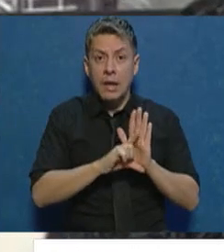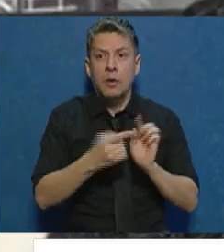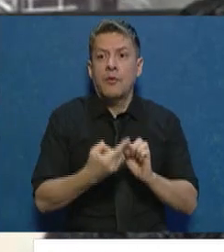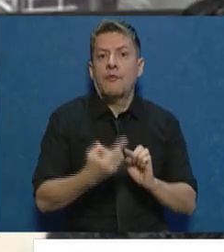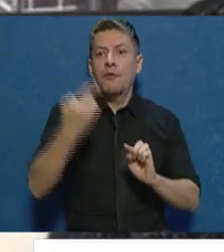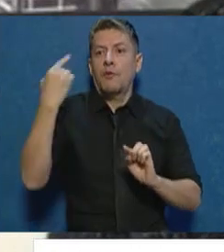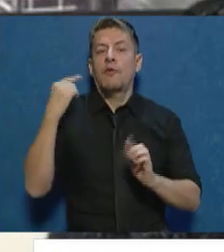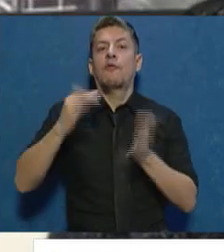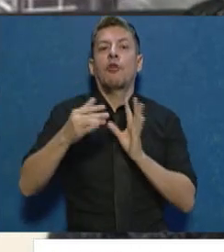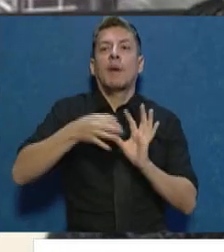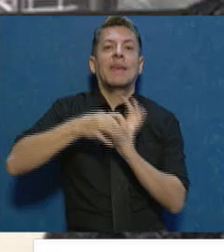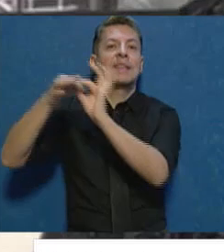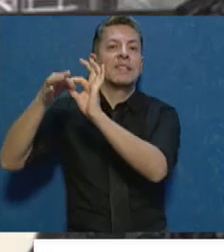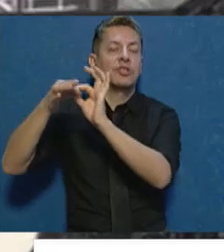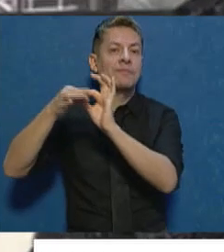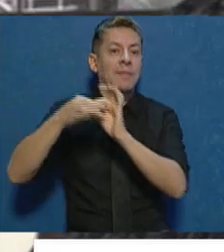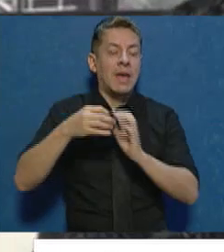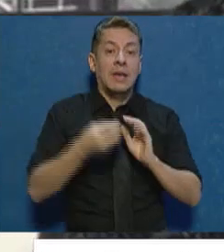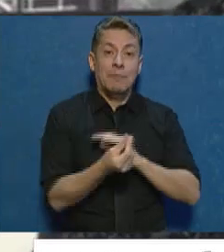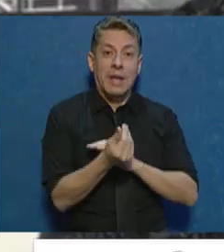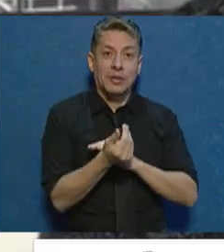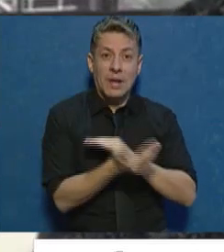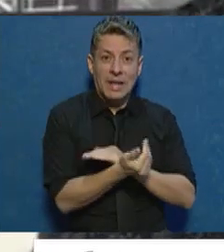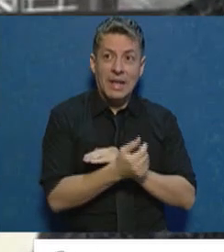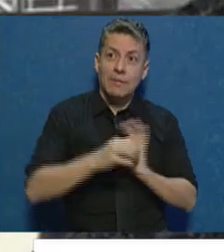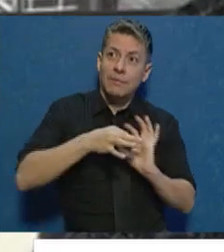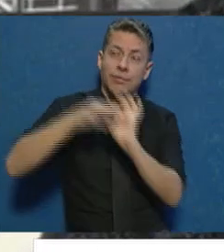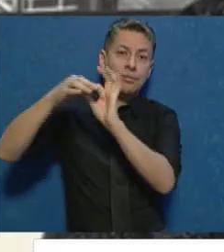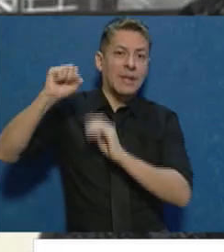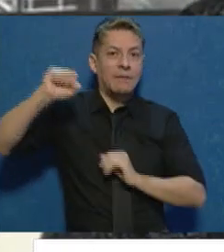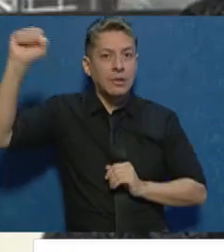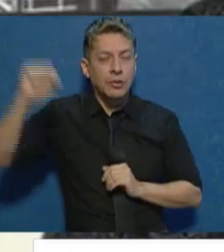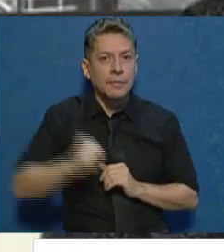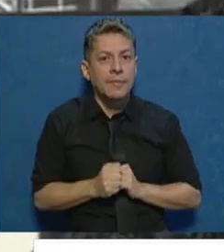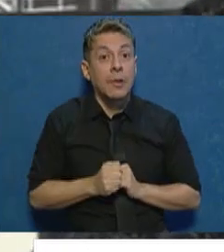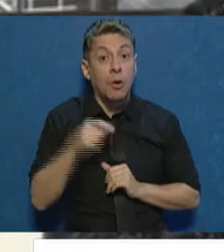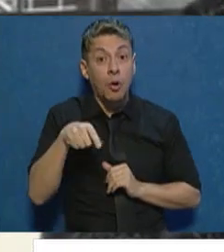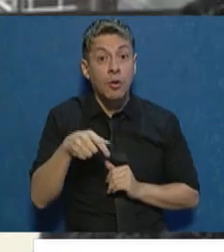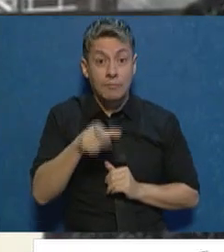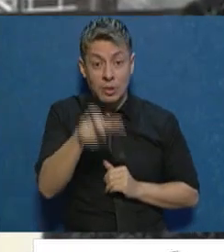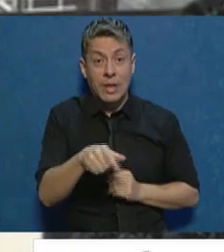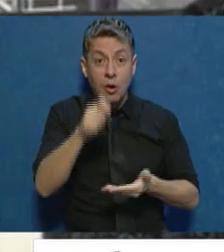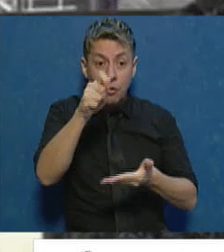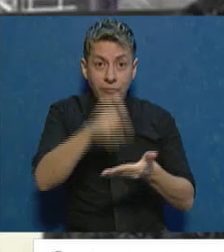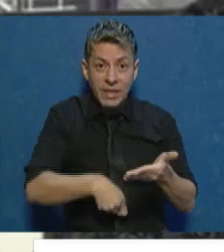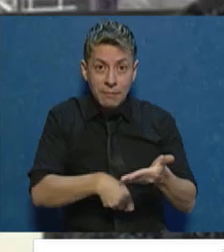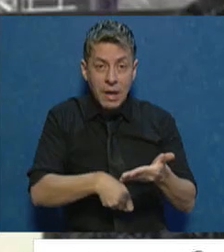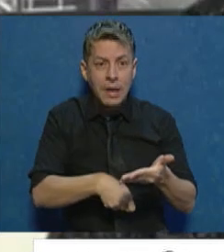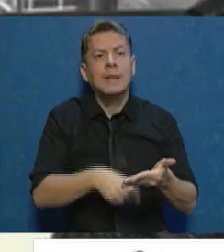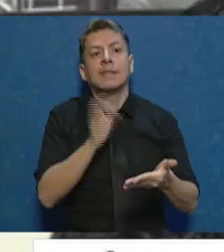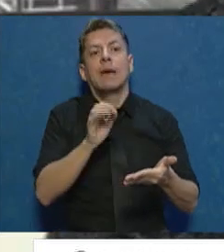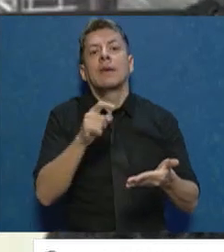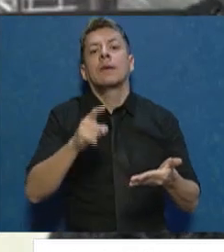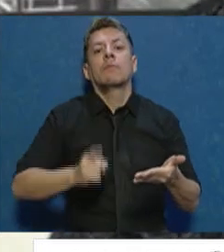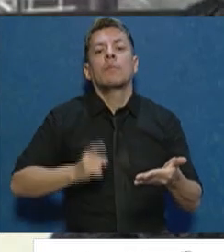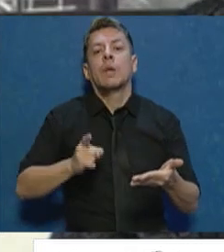de indexación de los alquileres. Hoy un contrato de alquiler, cuando el inquilino lo firma, sabe cuánto va a pagar el primer año